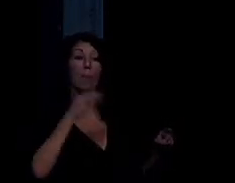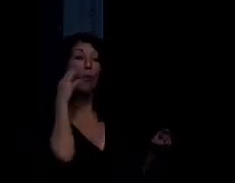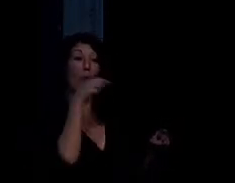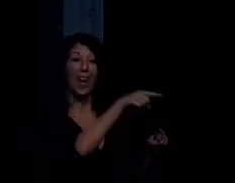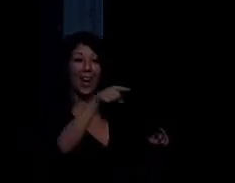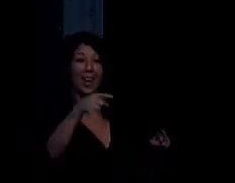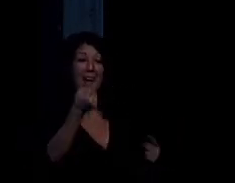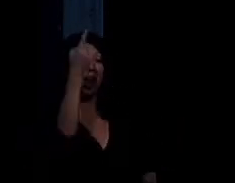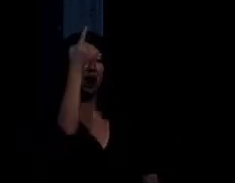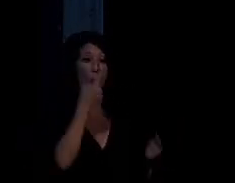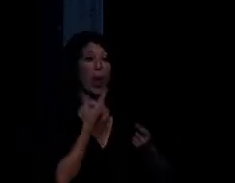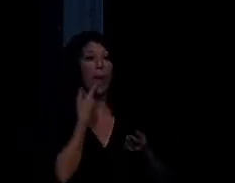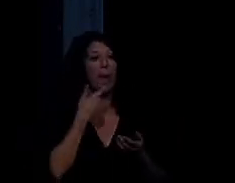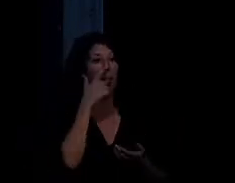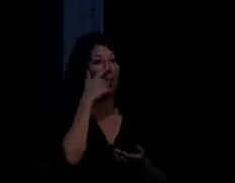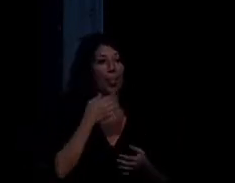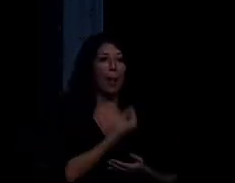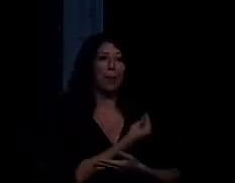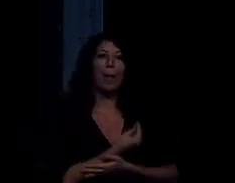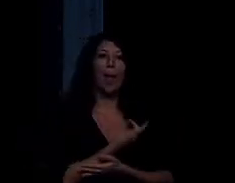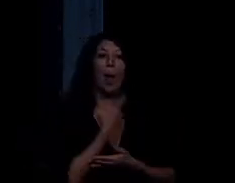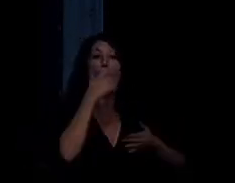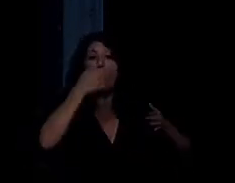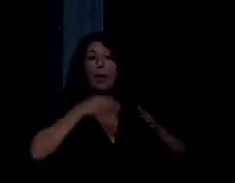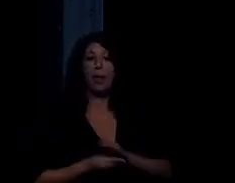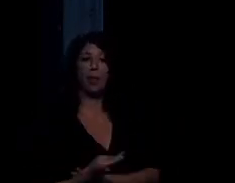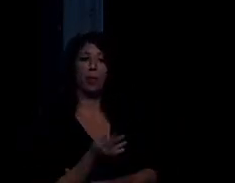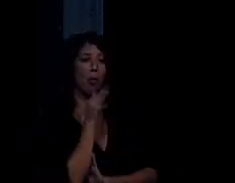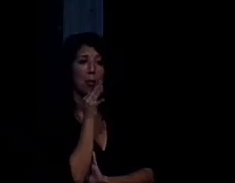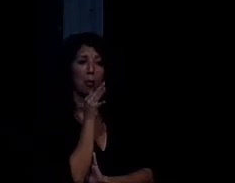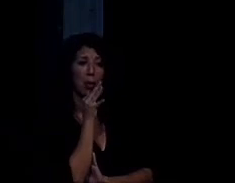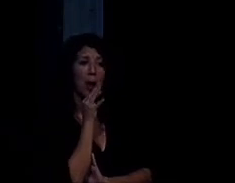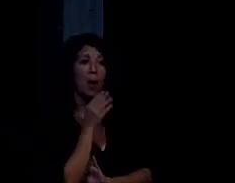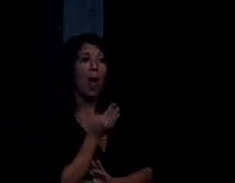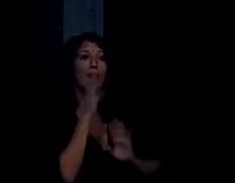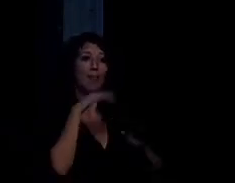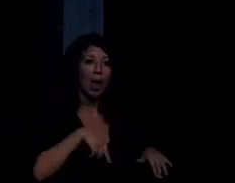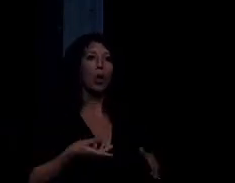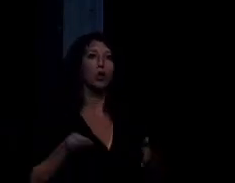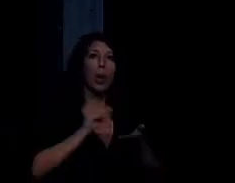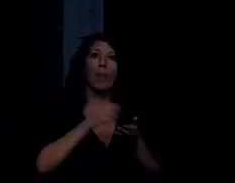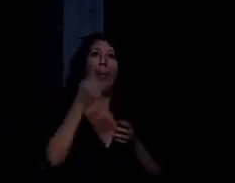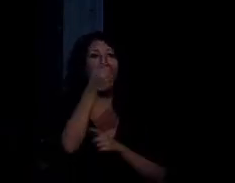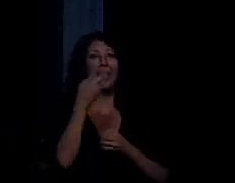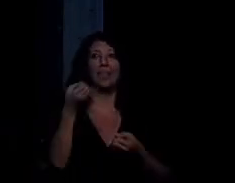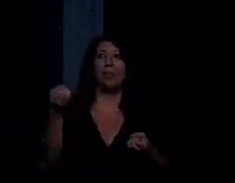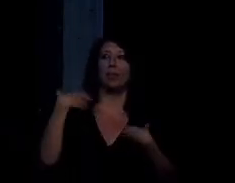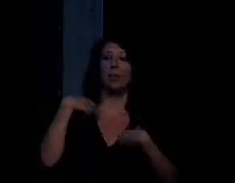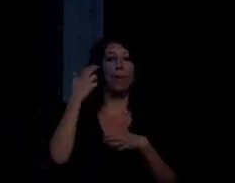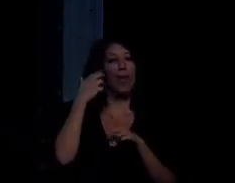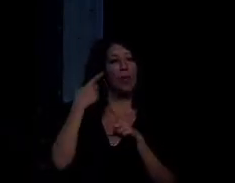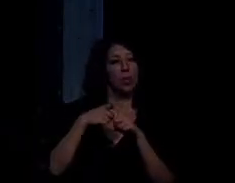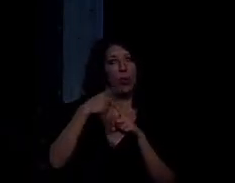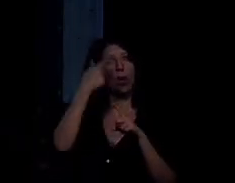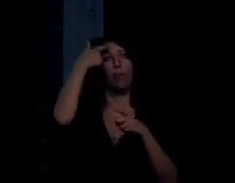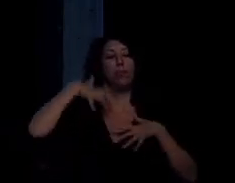crimen de Alcácer, tenían unos meses o ni siquiera habían nacido y están incorporando el terror sexual, ¿no? No ayuda en nada